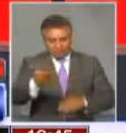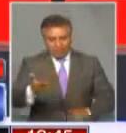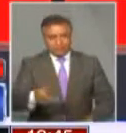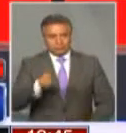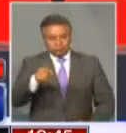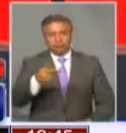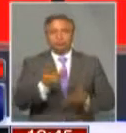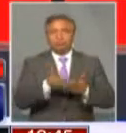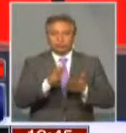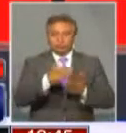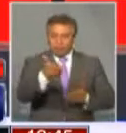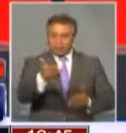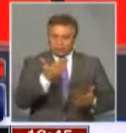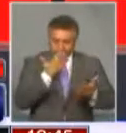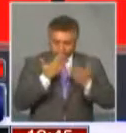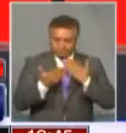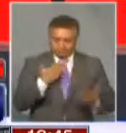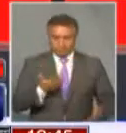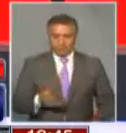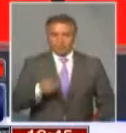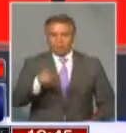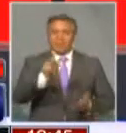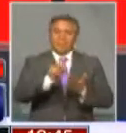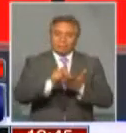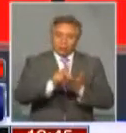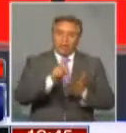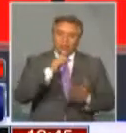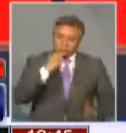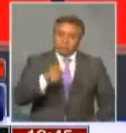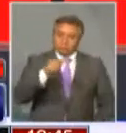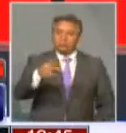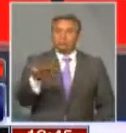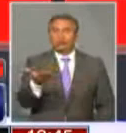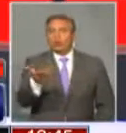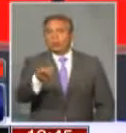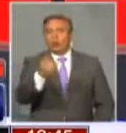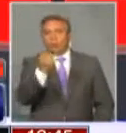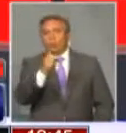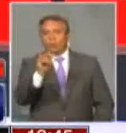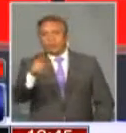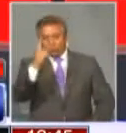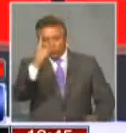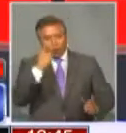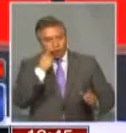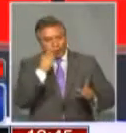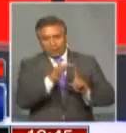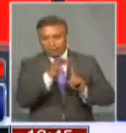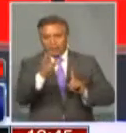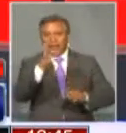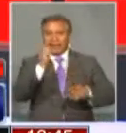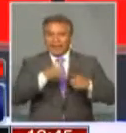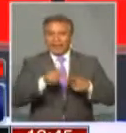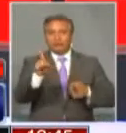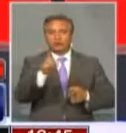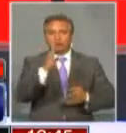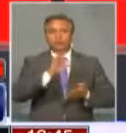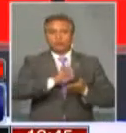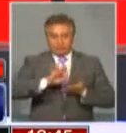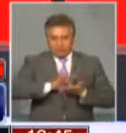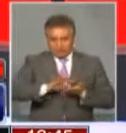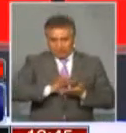tardes, Matilde. ¿Cómo estás? Muy bien. Diputado, primero, ¿cómo recibe la UDI que uno de sus militantes, ex subsecretario